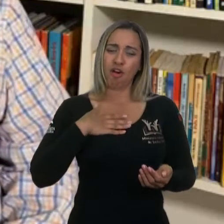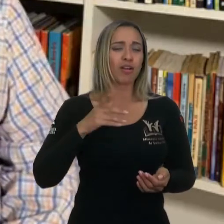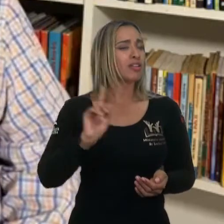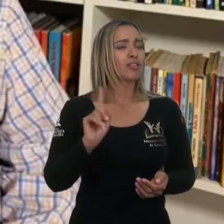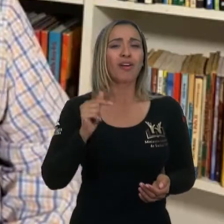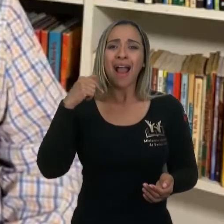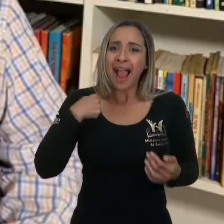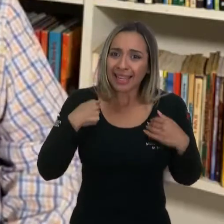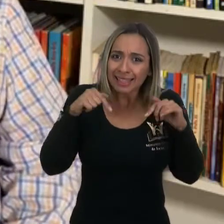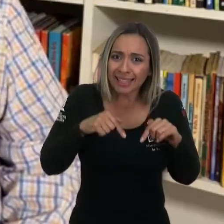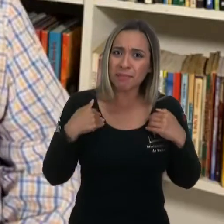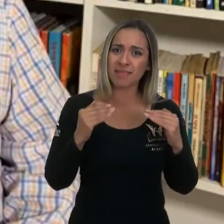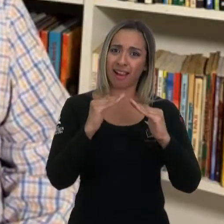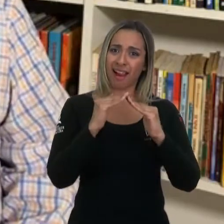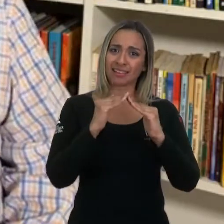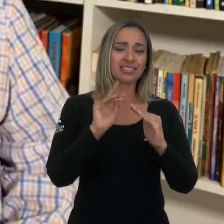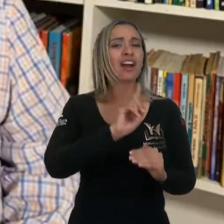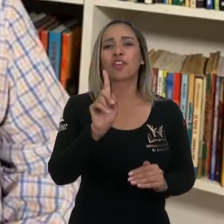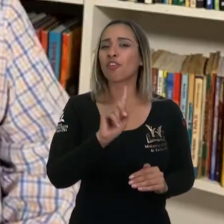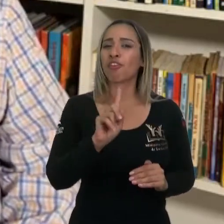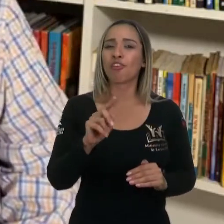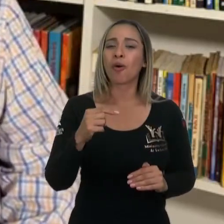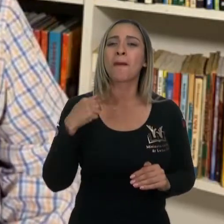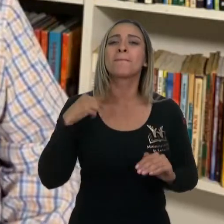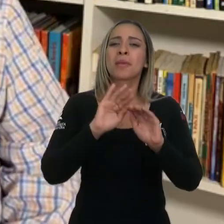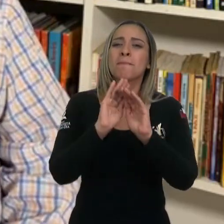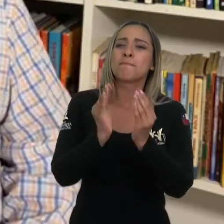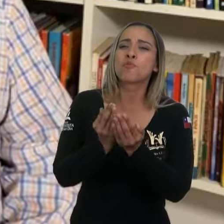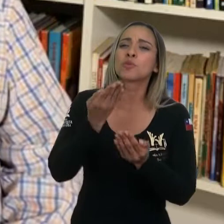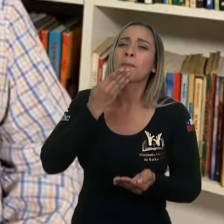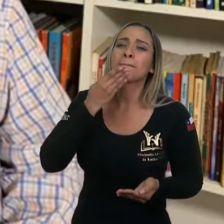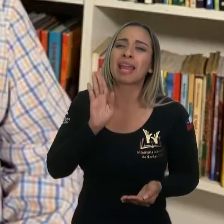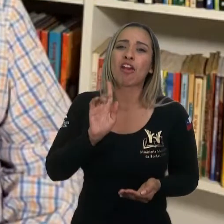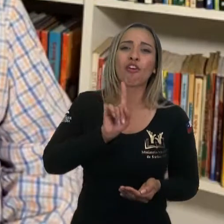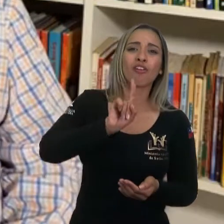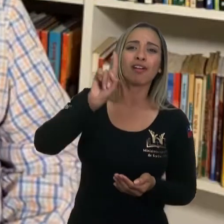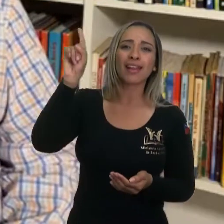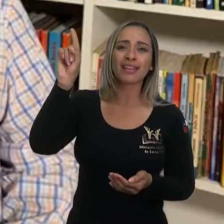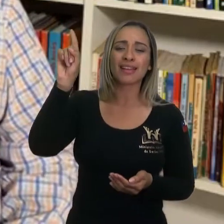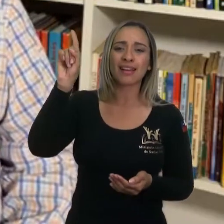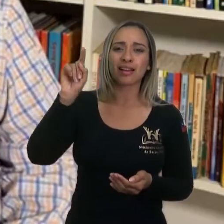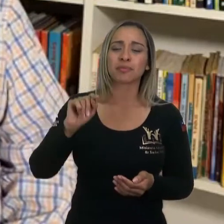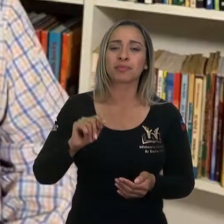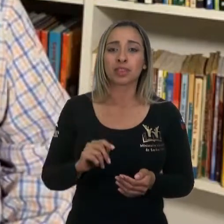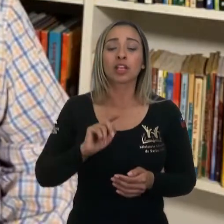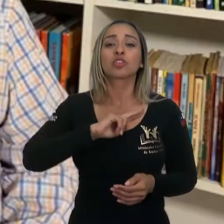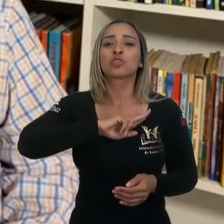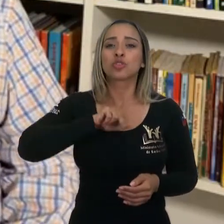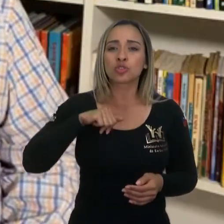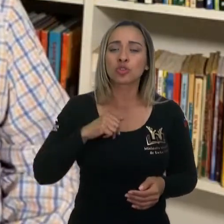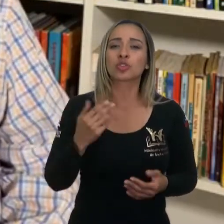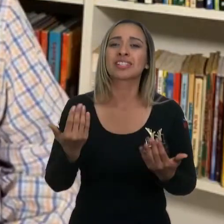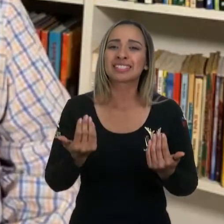Aquí no está nuestra casa. Nosotros tenemos un mundo mejor. Nosotros salimos del hogar del Padre de donde nunca